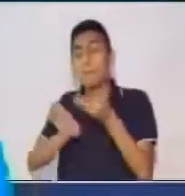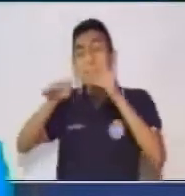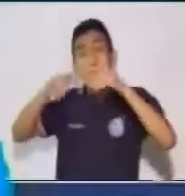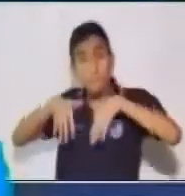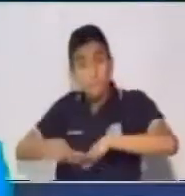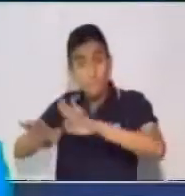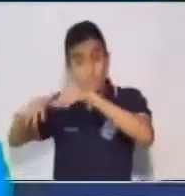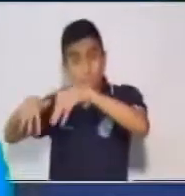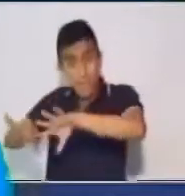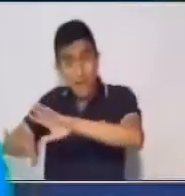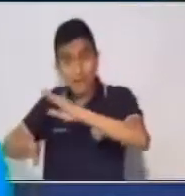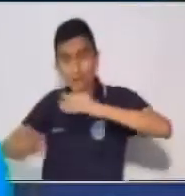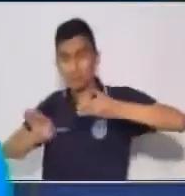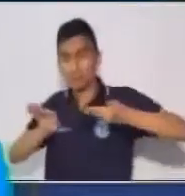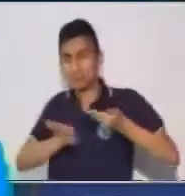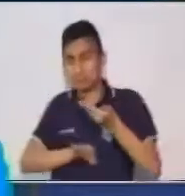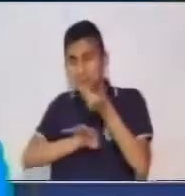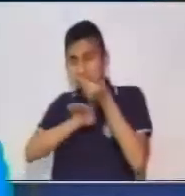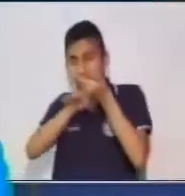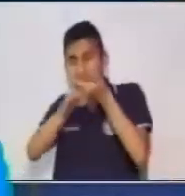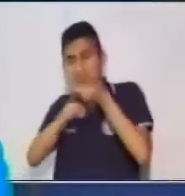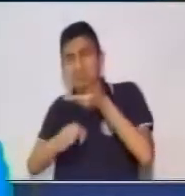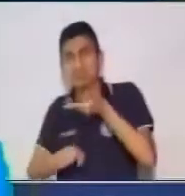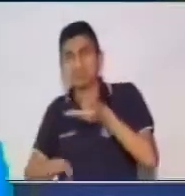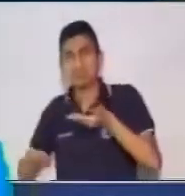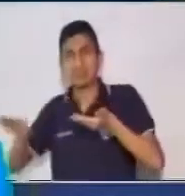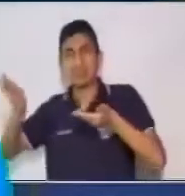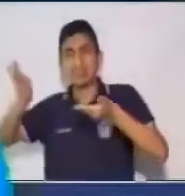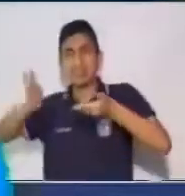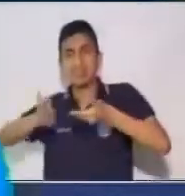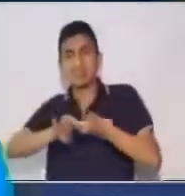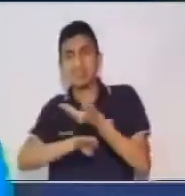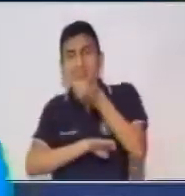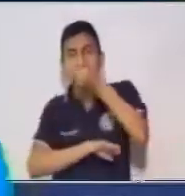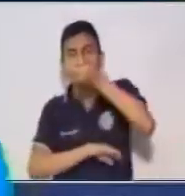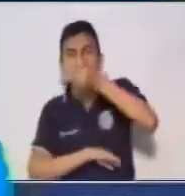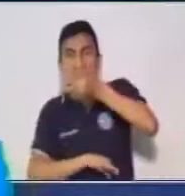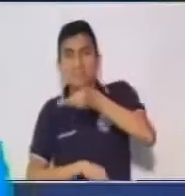pasando las olas en el mar.